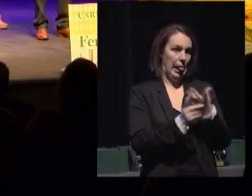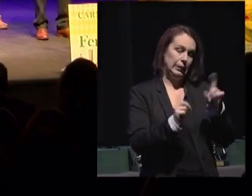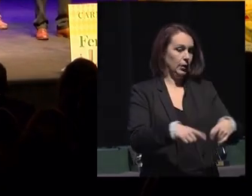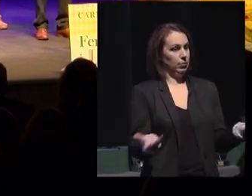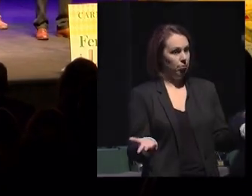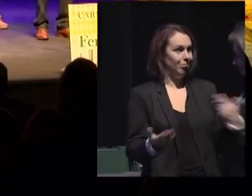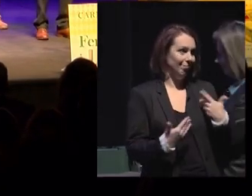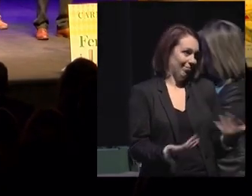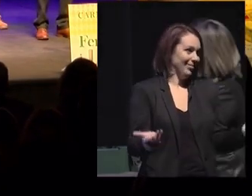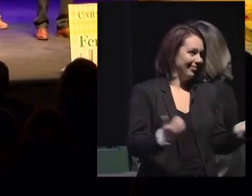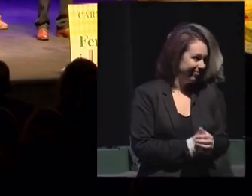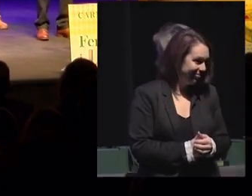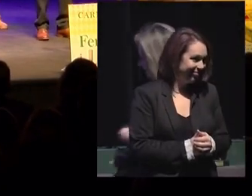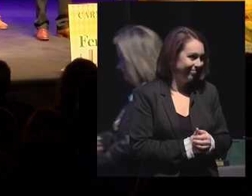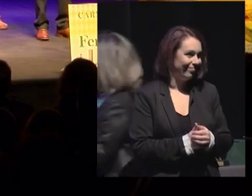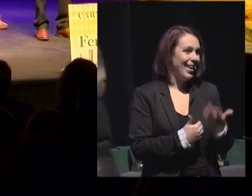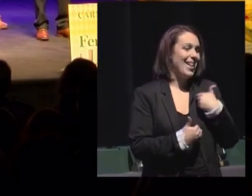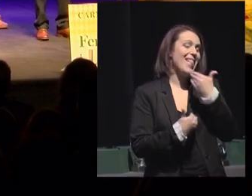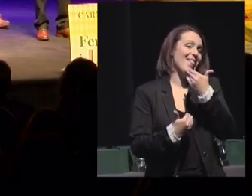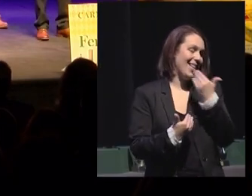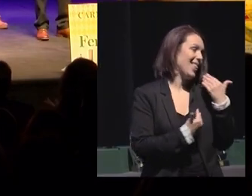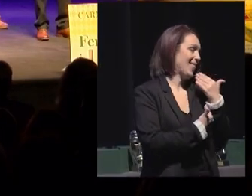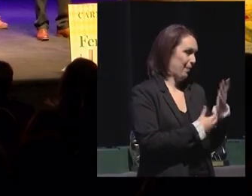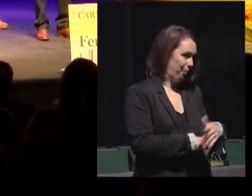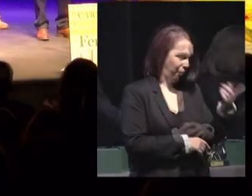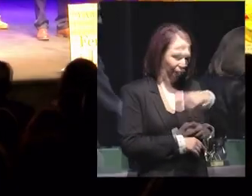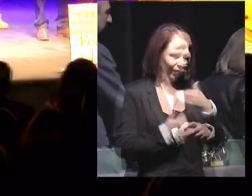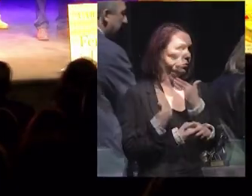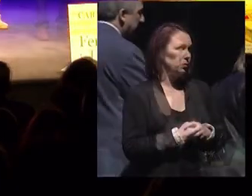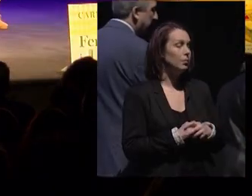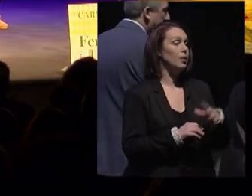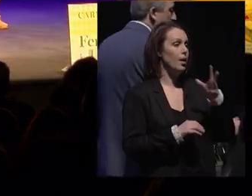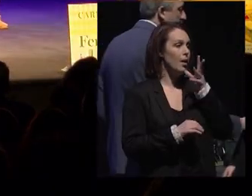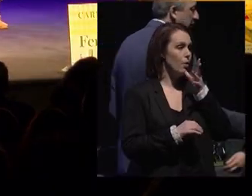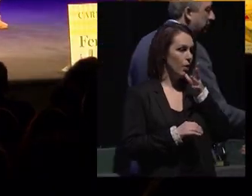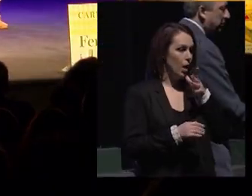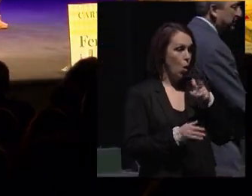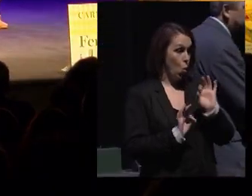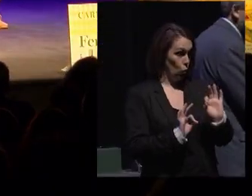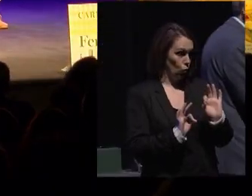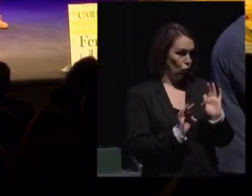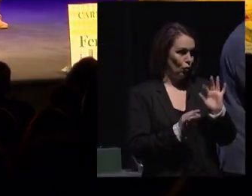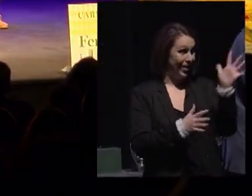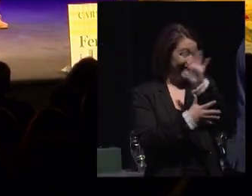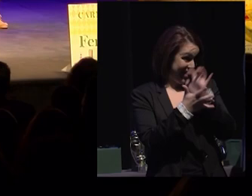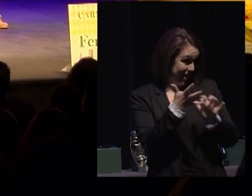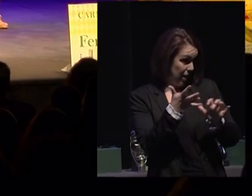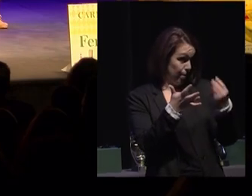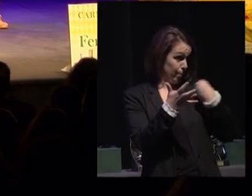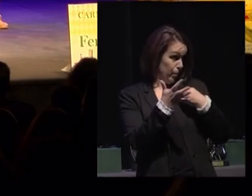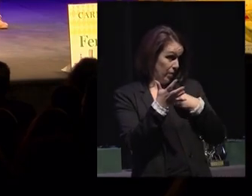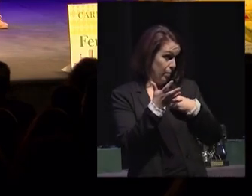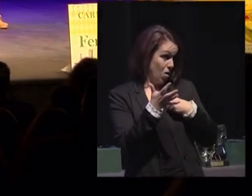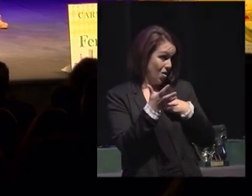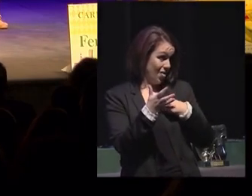menos. Muchas gracias. Gracias a ti. Gracias a vosotros. Ahora es el momento de escuchar la letra por la cual